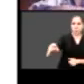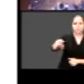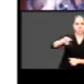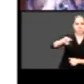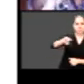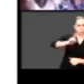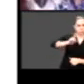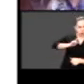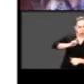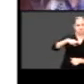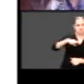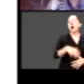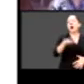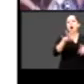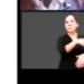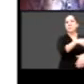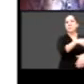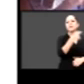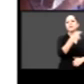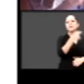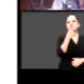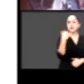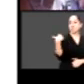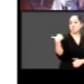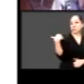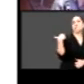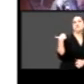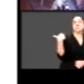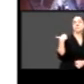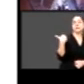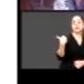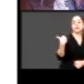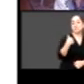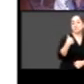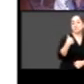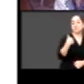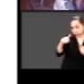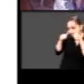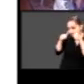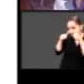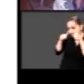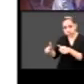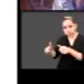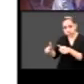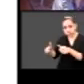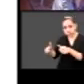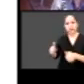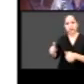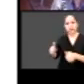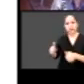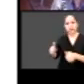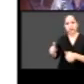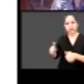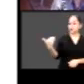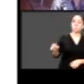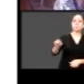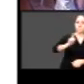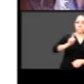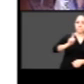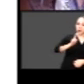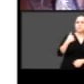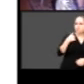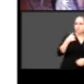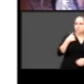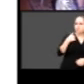el niño nos llama la atención y nosotros se lo devolvemos le regresamos digamos así la pelota el turno al